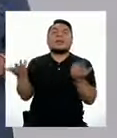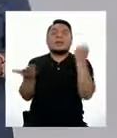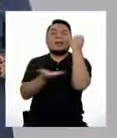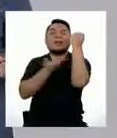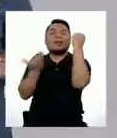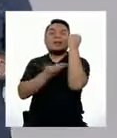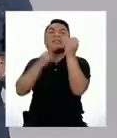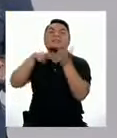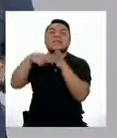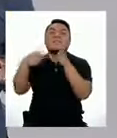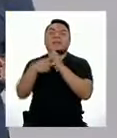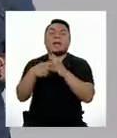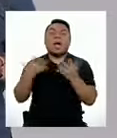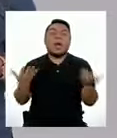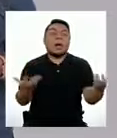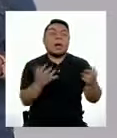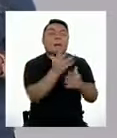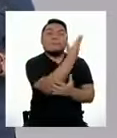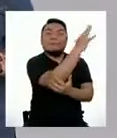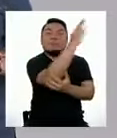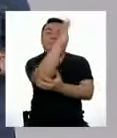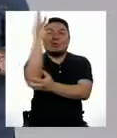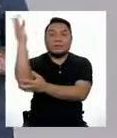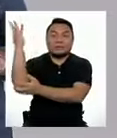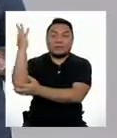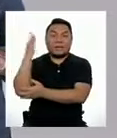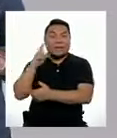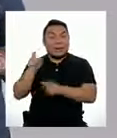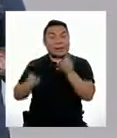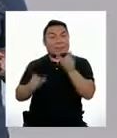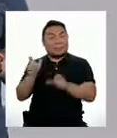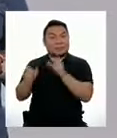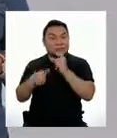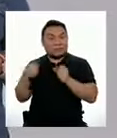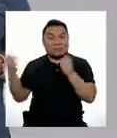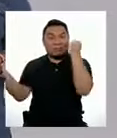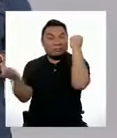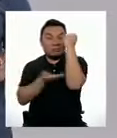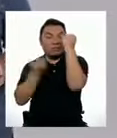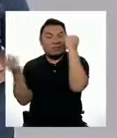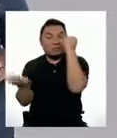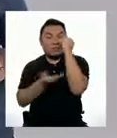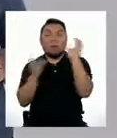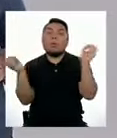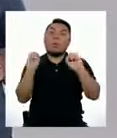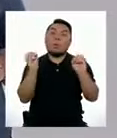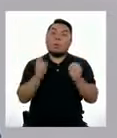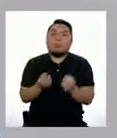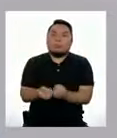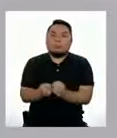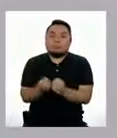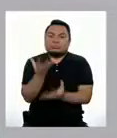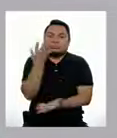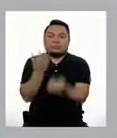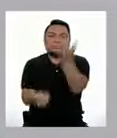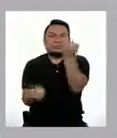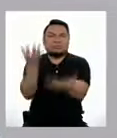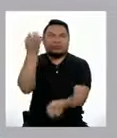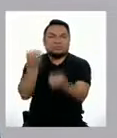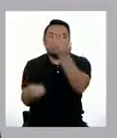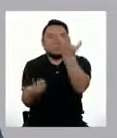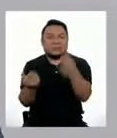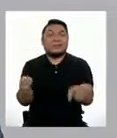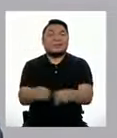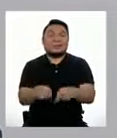pérdida de bosques y esto puede ser producido ya sea por la acción natural, como sucede cuando hay incendios forestales, pero también